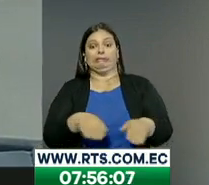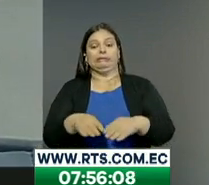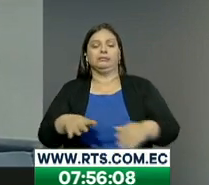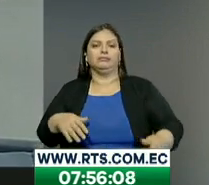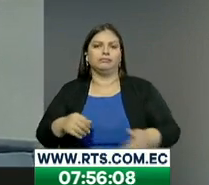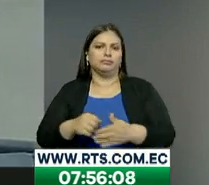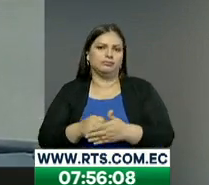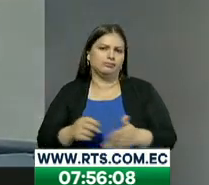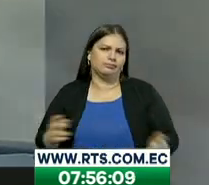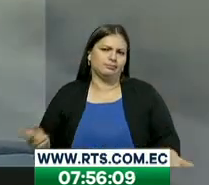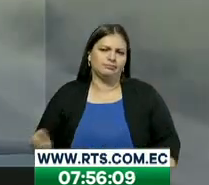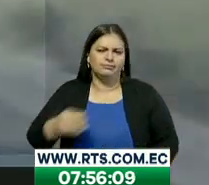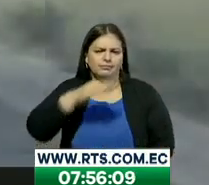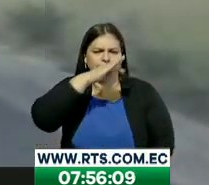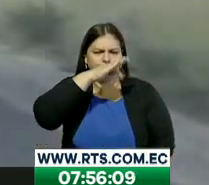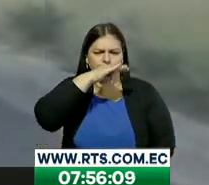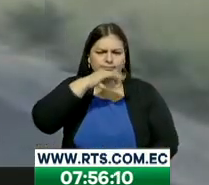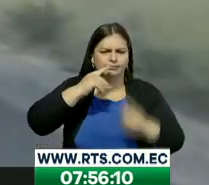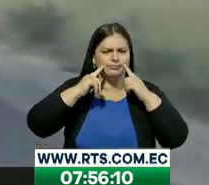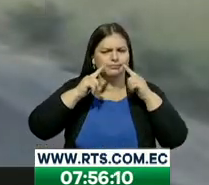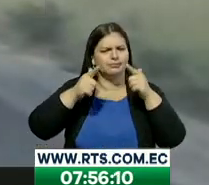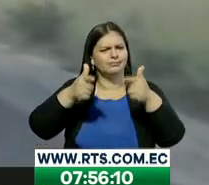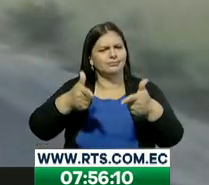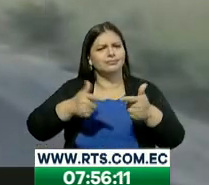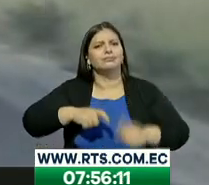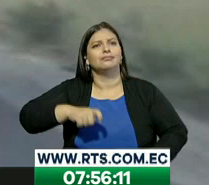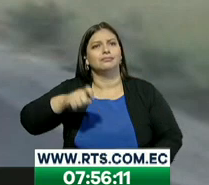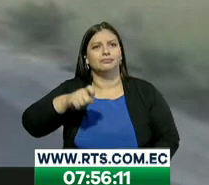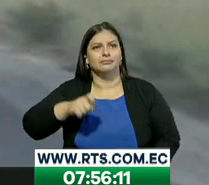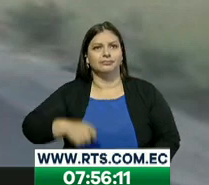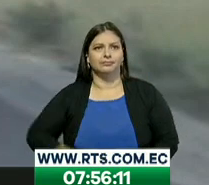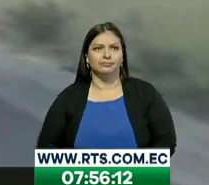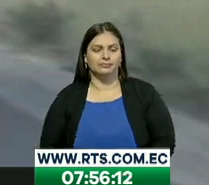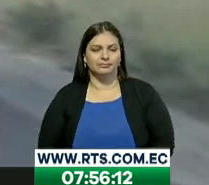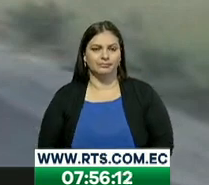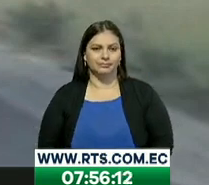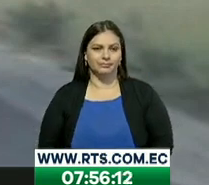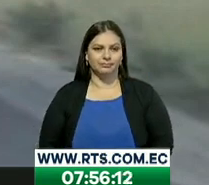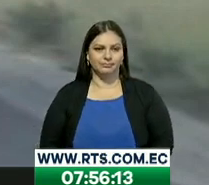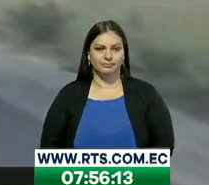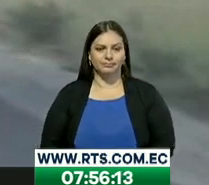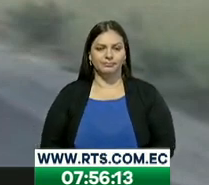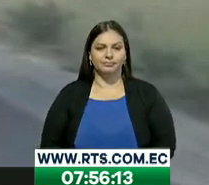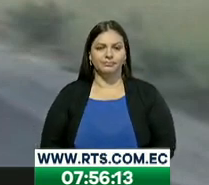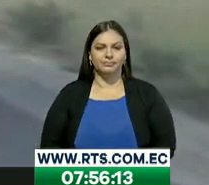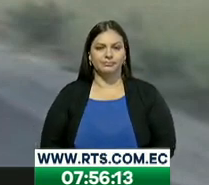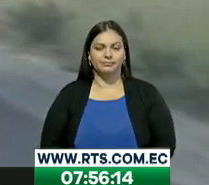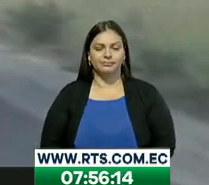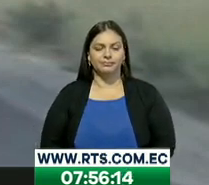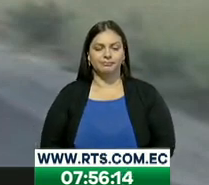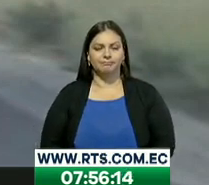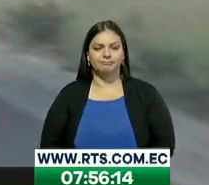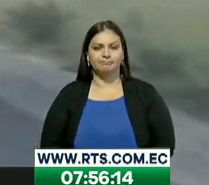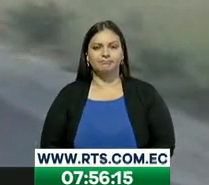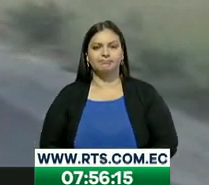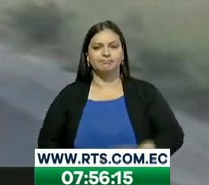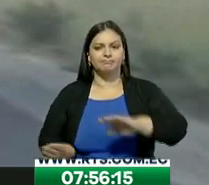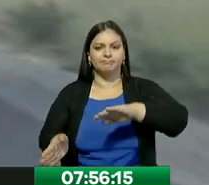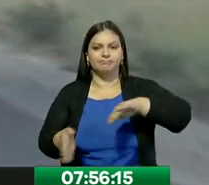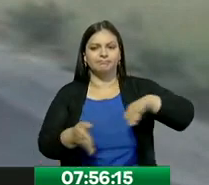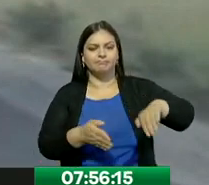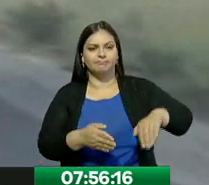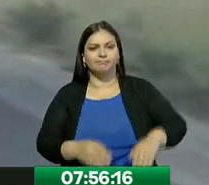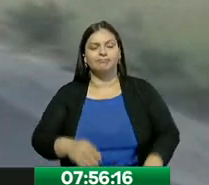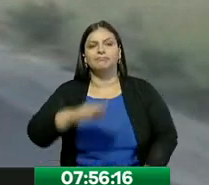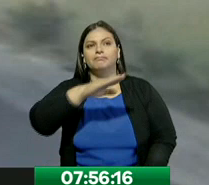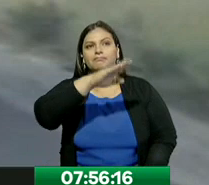de tránsito debe actuar precisamente para que no deje circular en esos estados. Ya cumplió con su vida útil. Bueno, por supuesto. Vea esto, mi querida